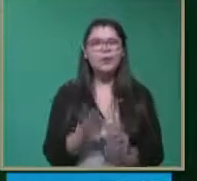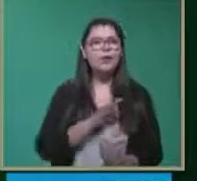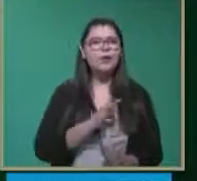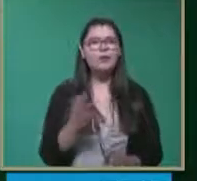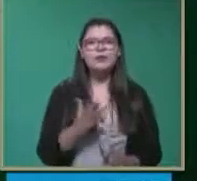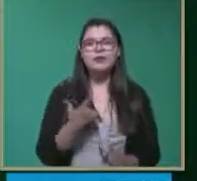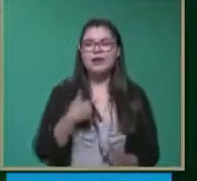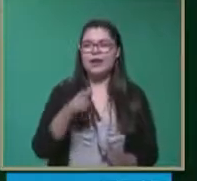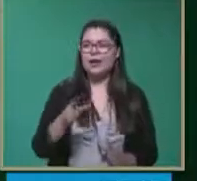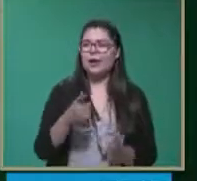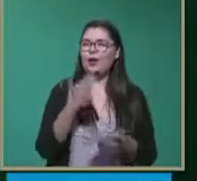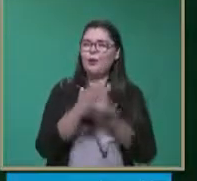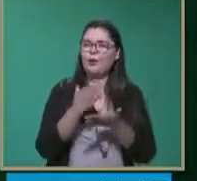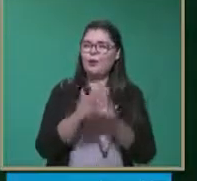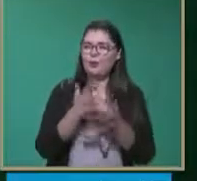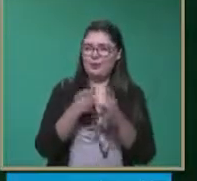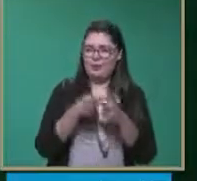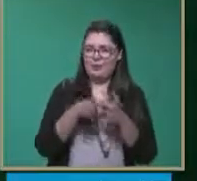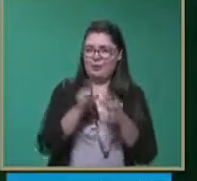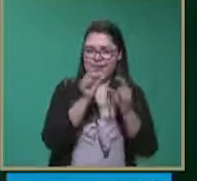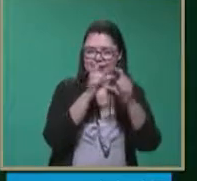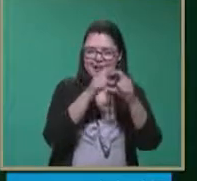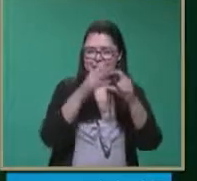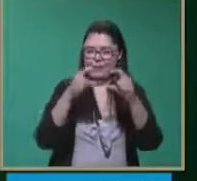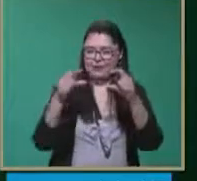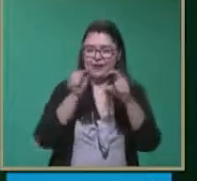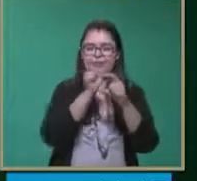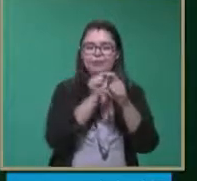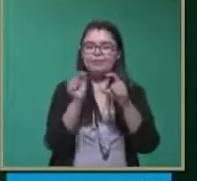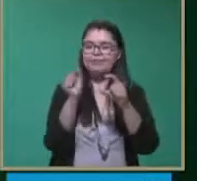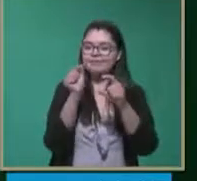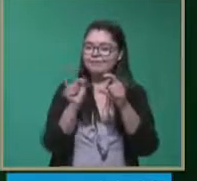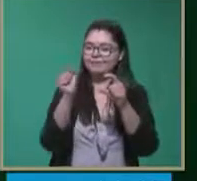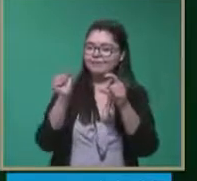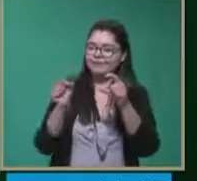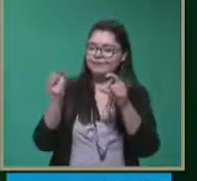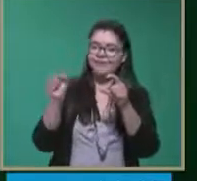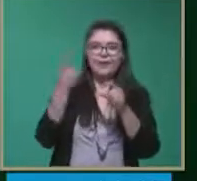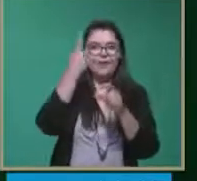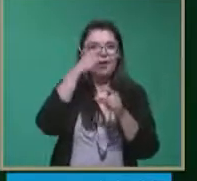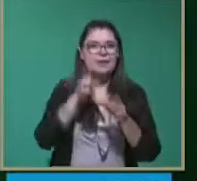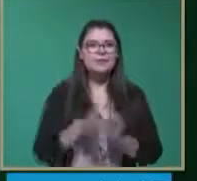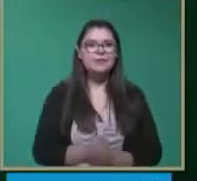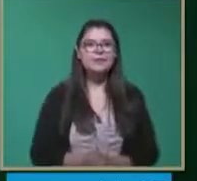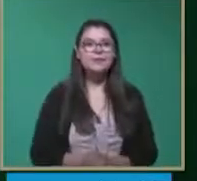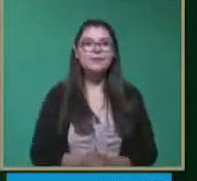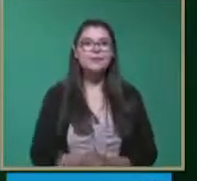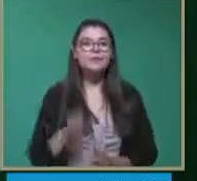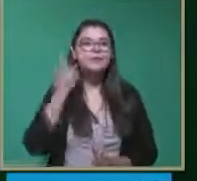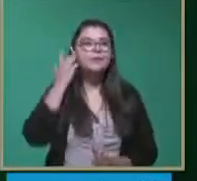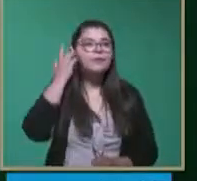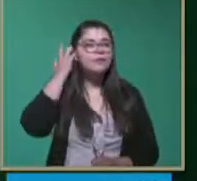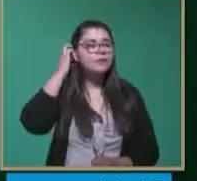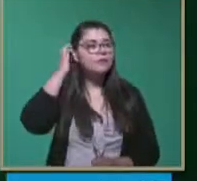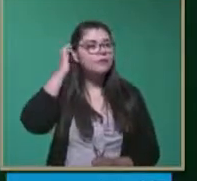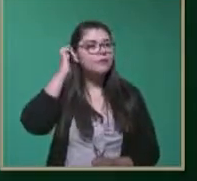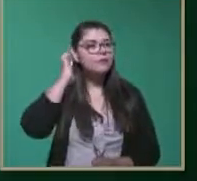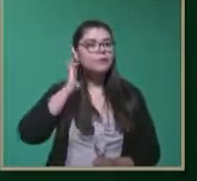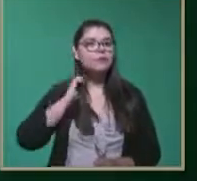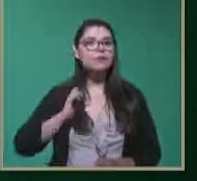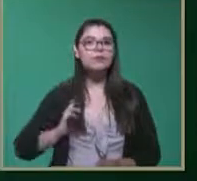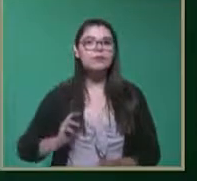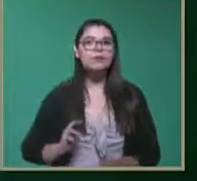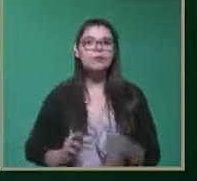nuestra libreta de matemáticas. Ahí tenemos el primer ejemplo. ¿Pero de qué está compuesta la recta numérica? Pues para empezar,